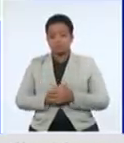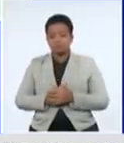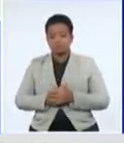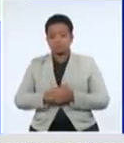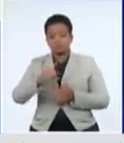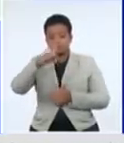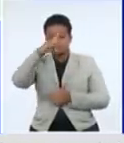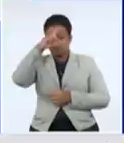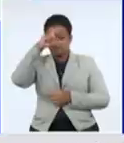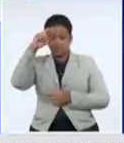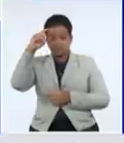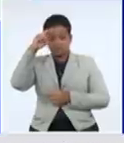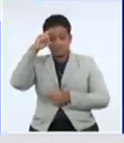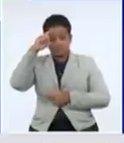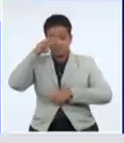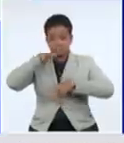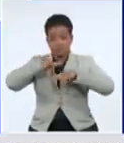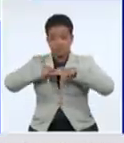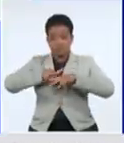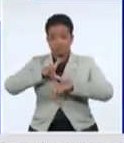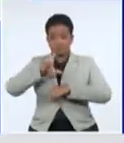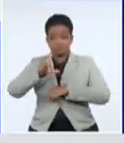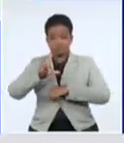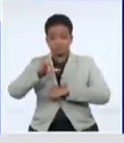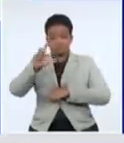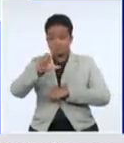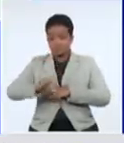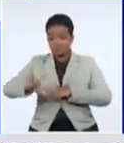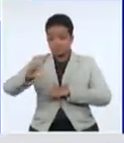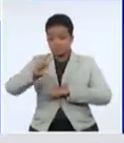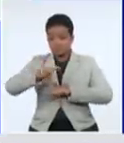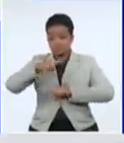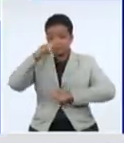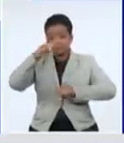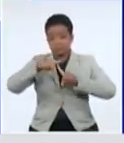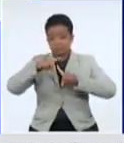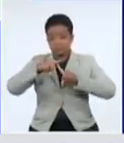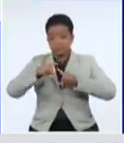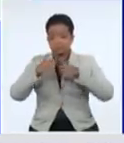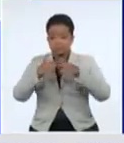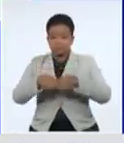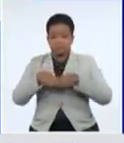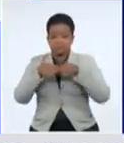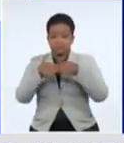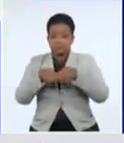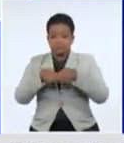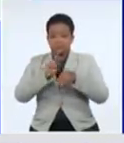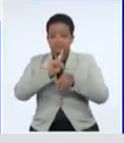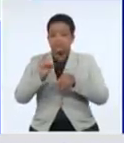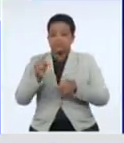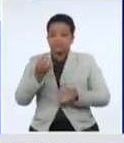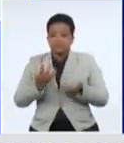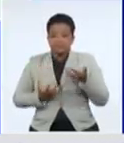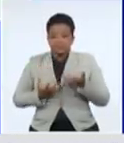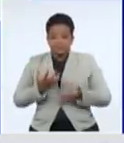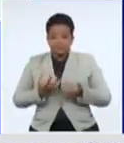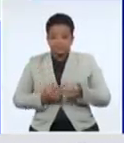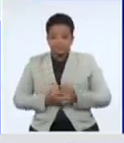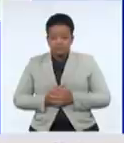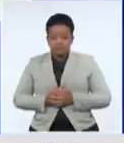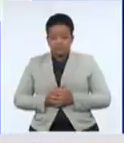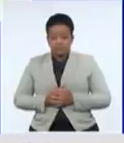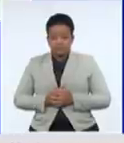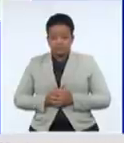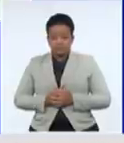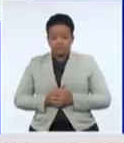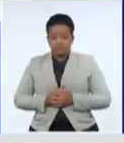Holguín, Camagüey, Las Tunas, Granma y la provincia de Cienfuegos. El geógrafo Roberto